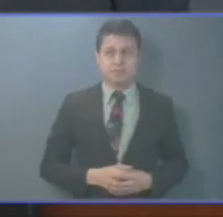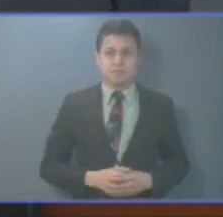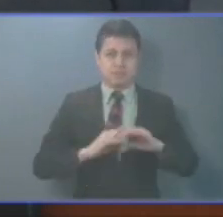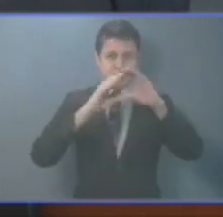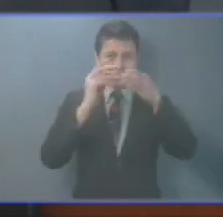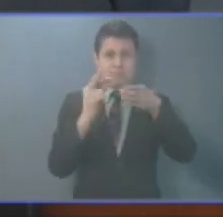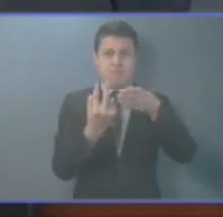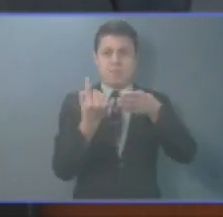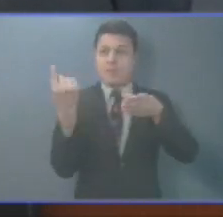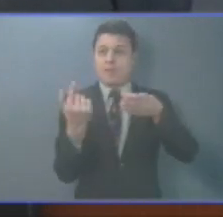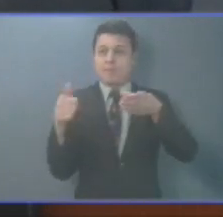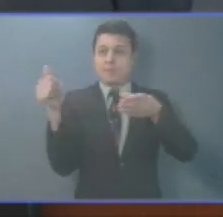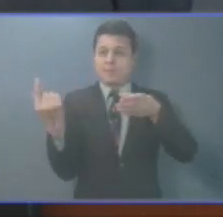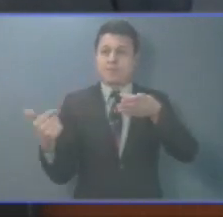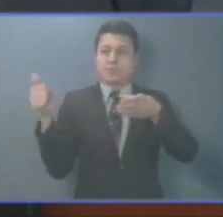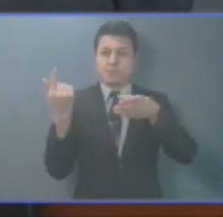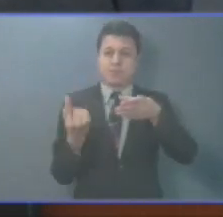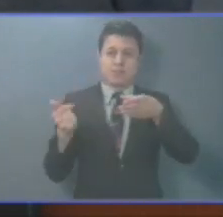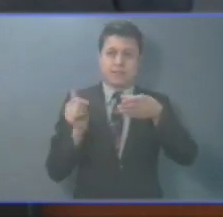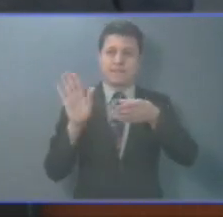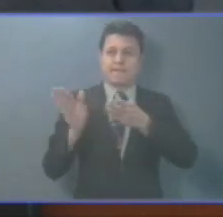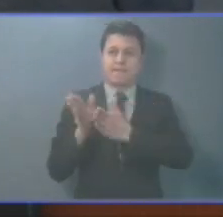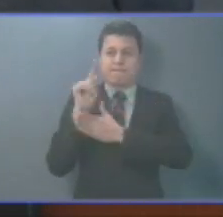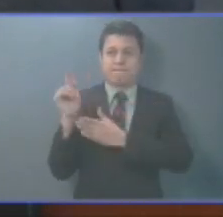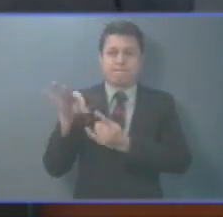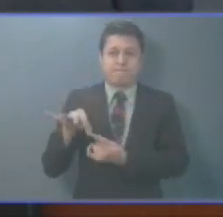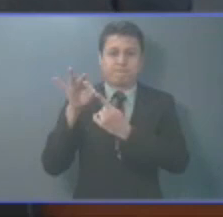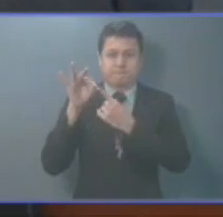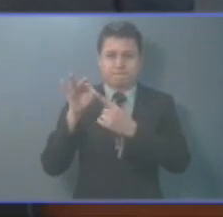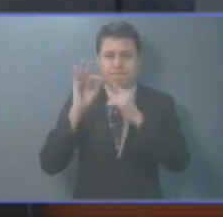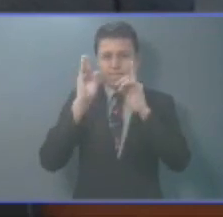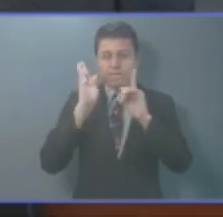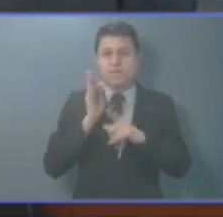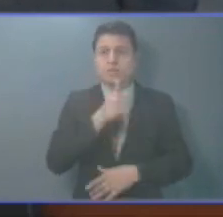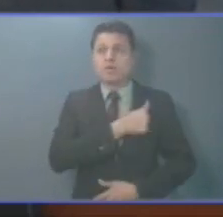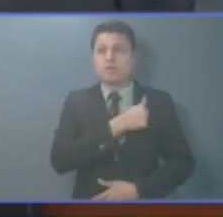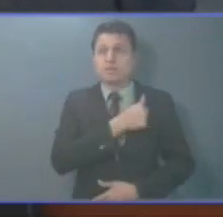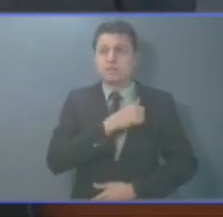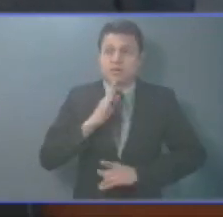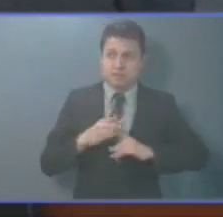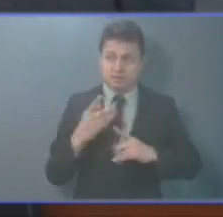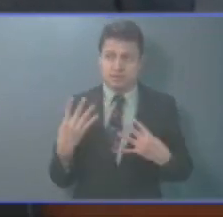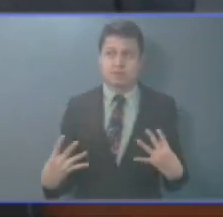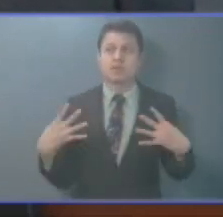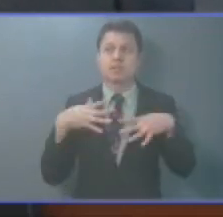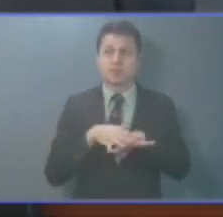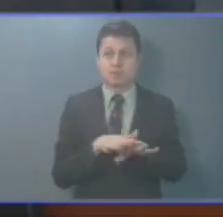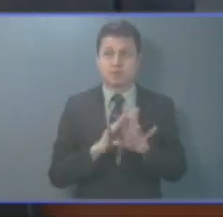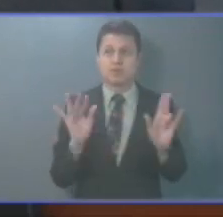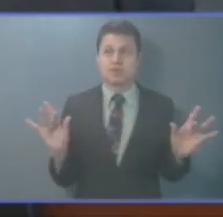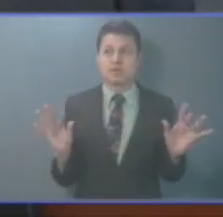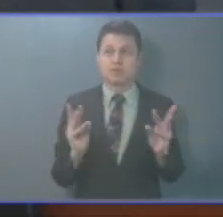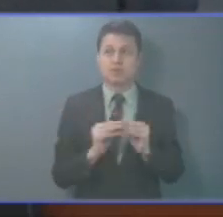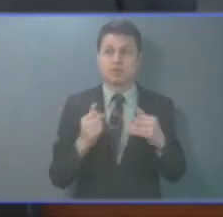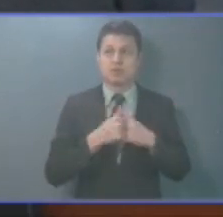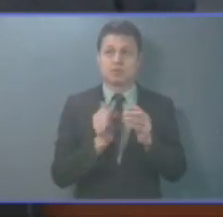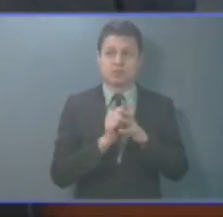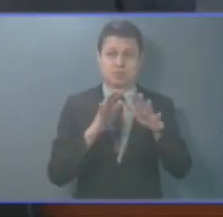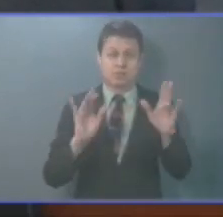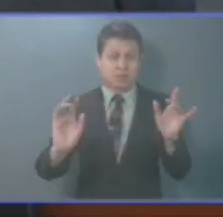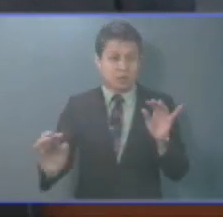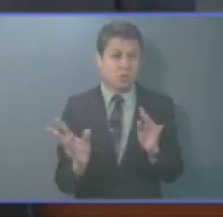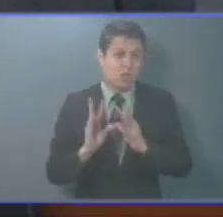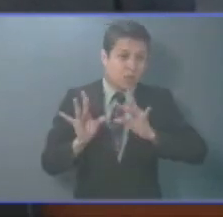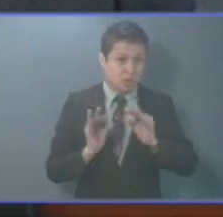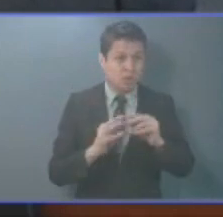las titulares de las instituciones públicas estarán especialmente obligados a participar de las sesiones plenarias a las que